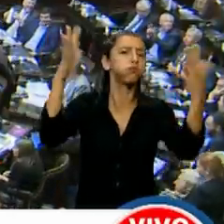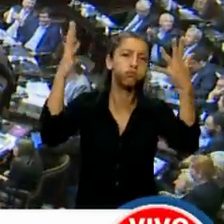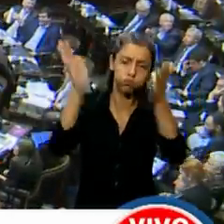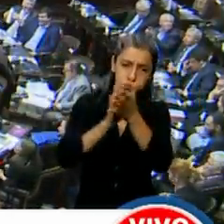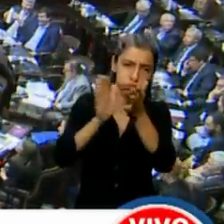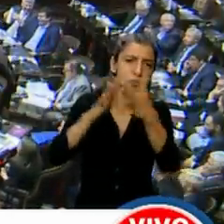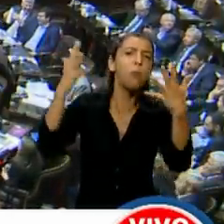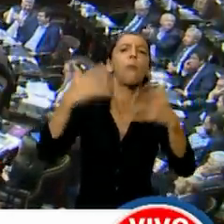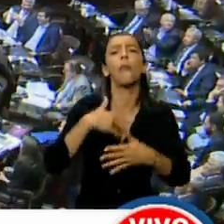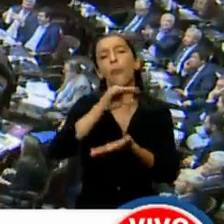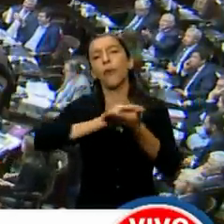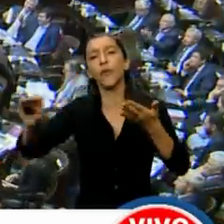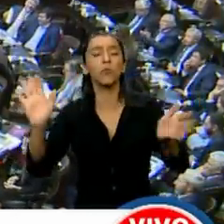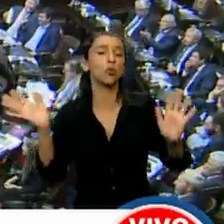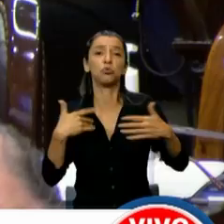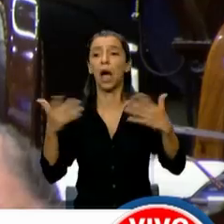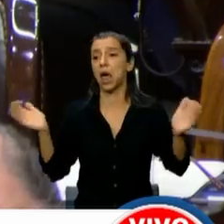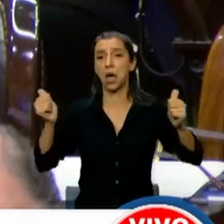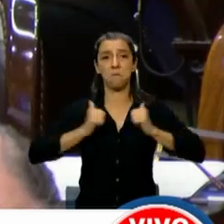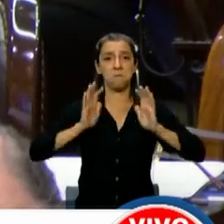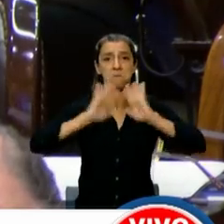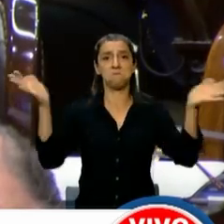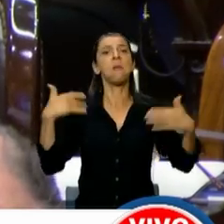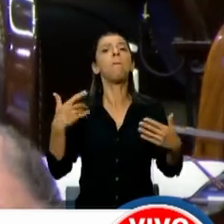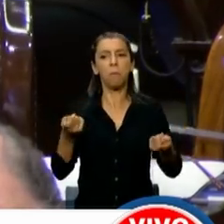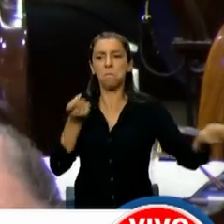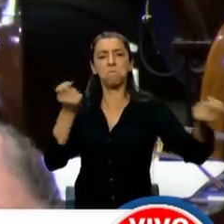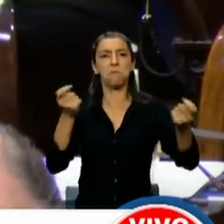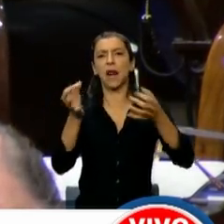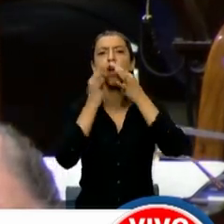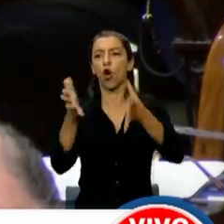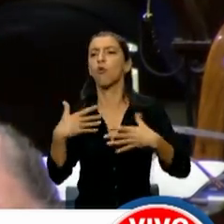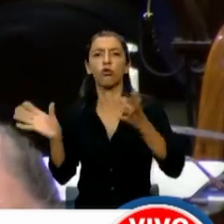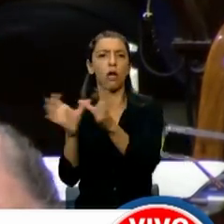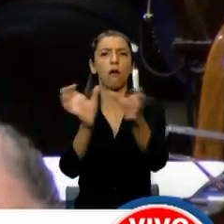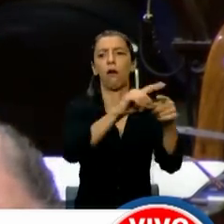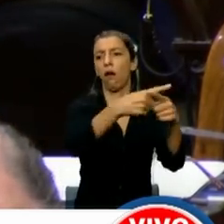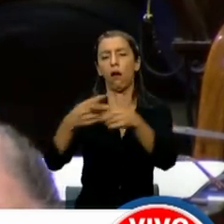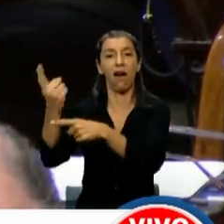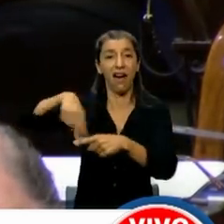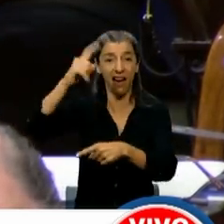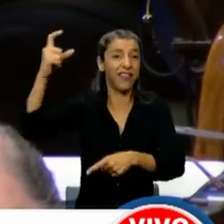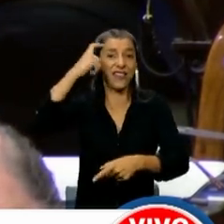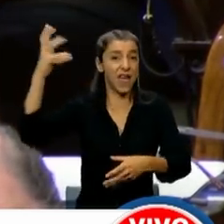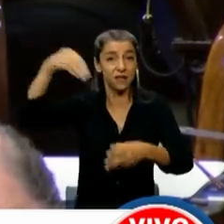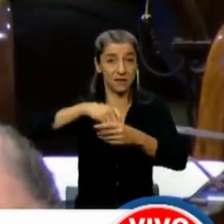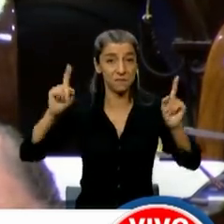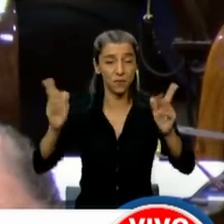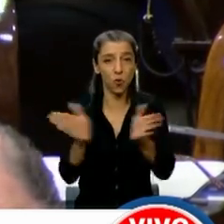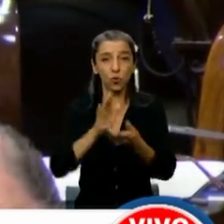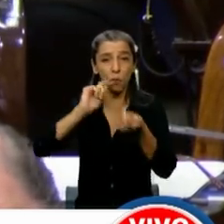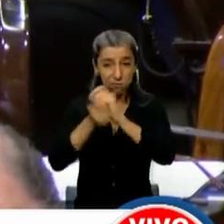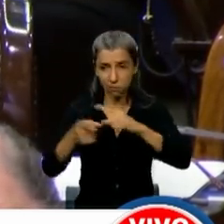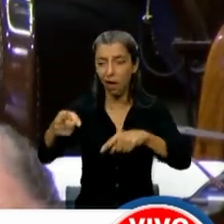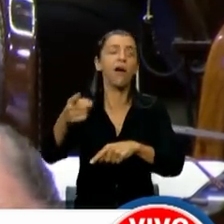la diputada que no tiene banca y que domina la interna de los 10 bloques de juntos por el cambio y en la que produjo este